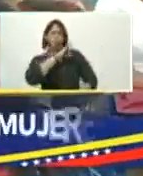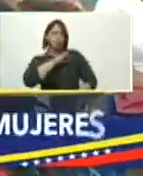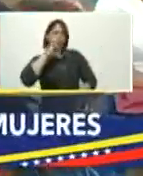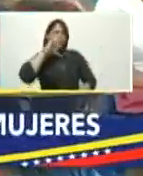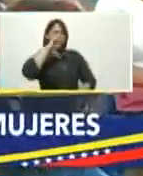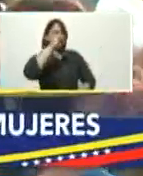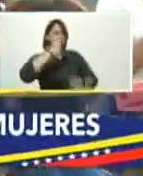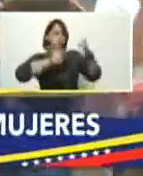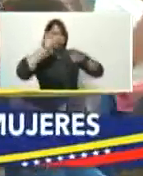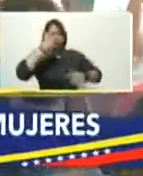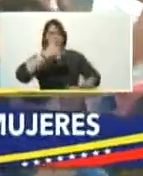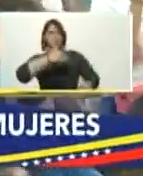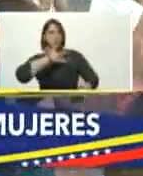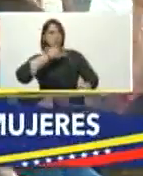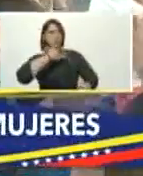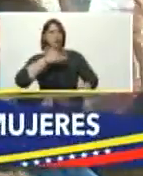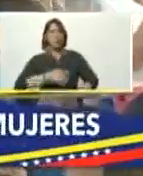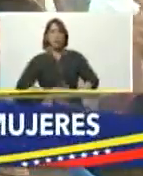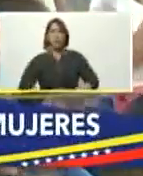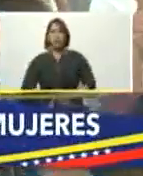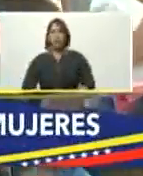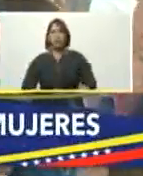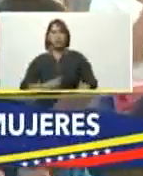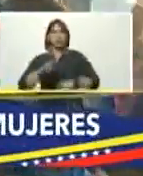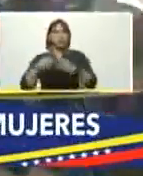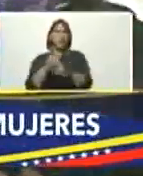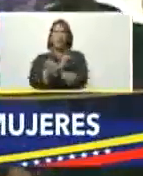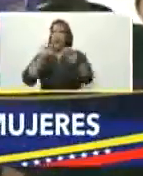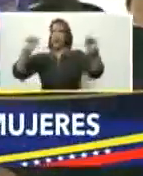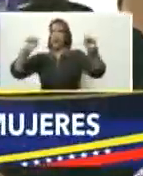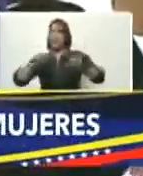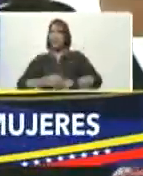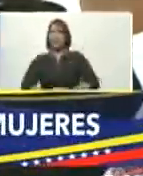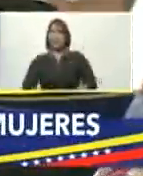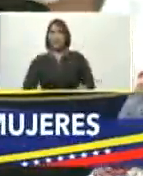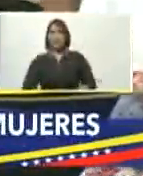y chavista. ¡Más nada!